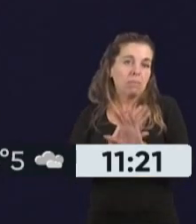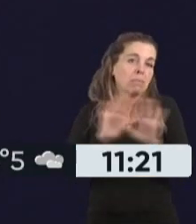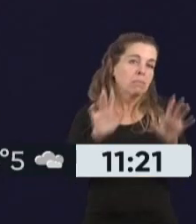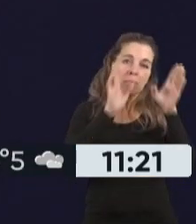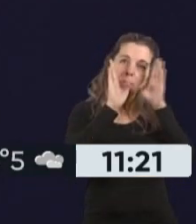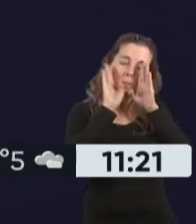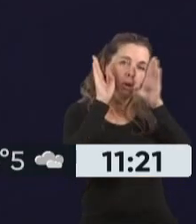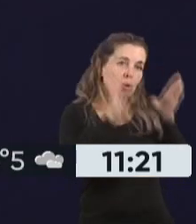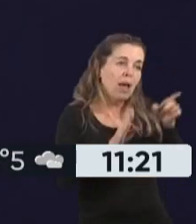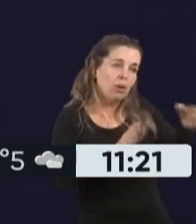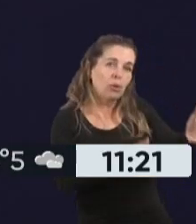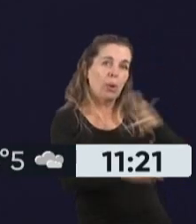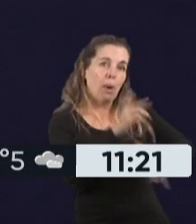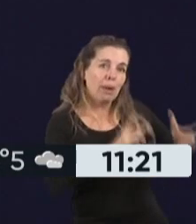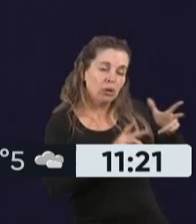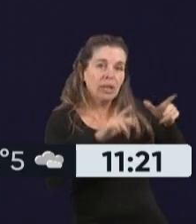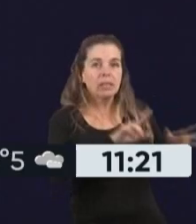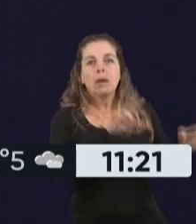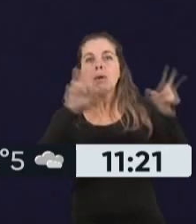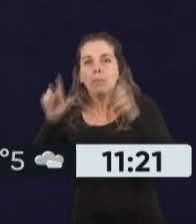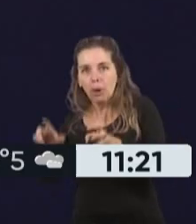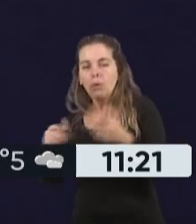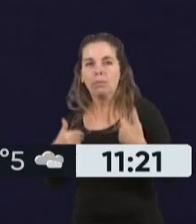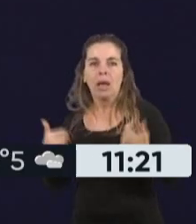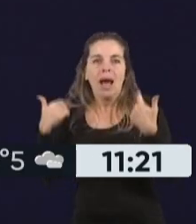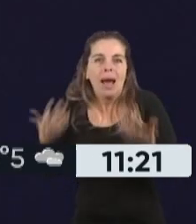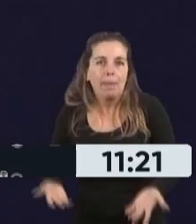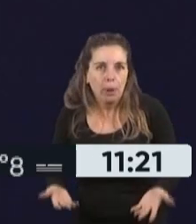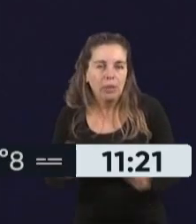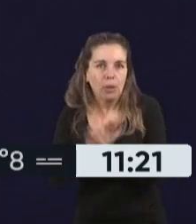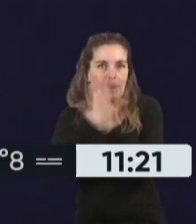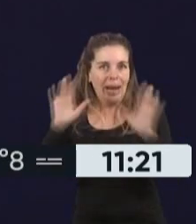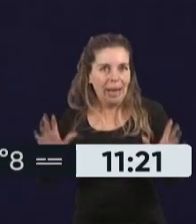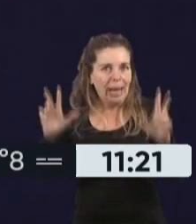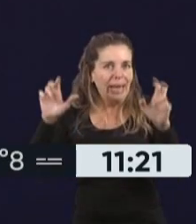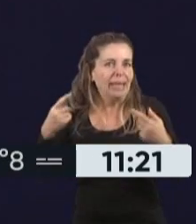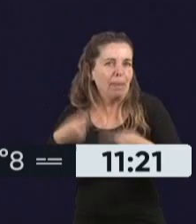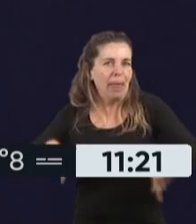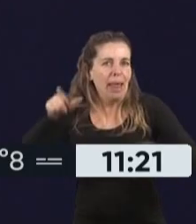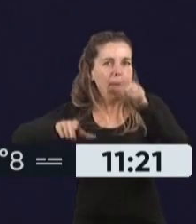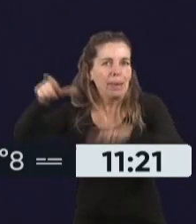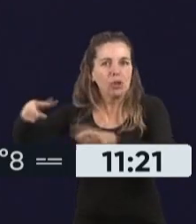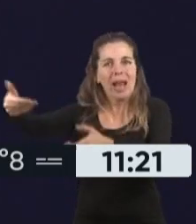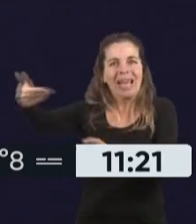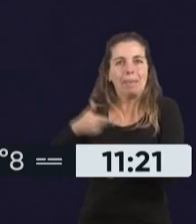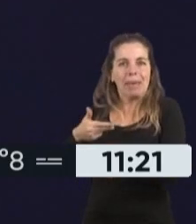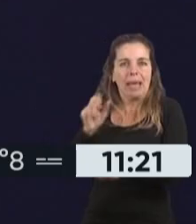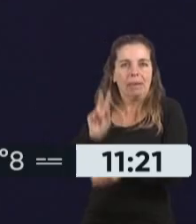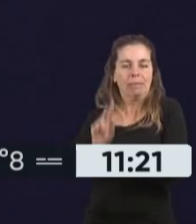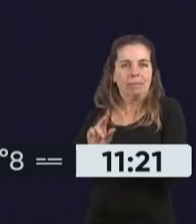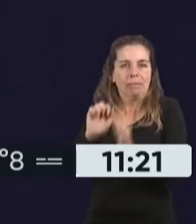un lado está lo que vos mencionás y por el otro lado, que aprovecho para aclarar lo que es el tema de los refugiados. Cuando tengamos más